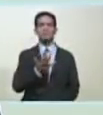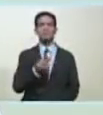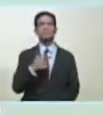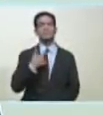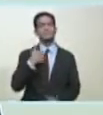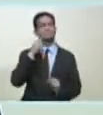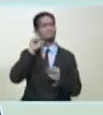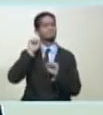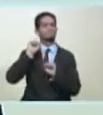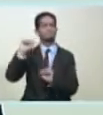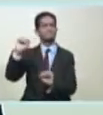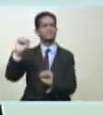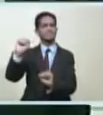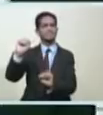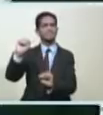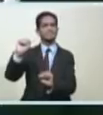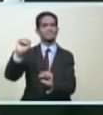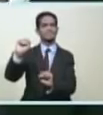las repudio.